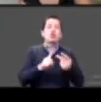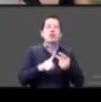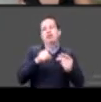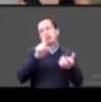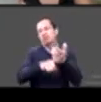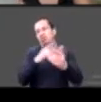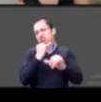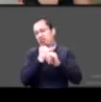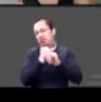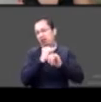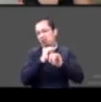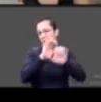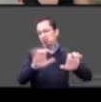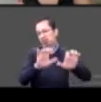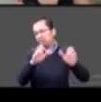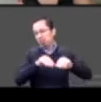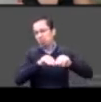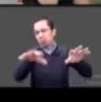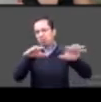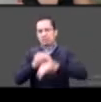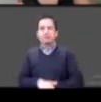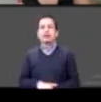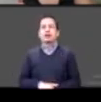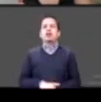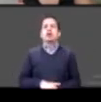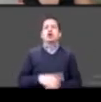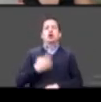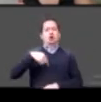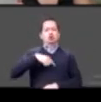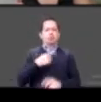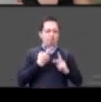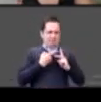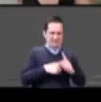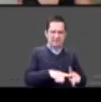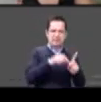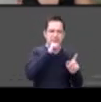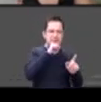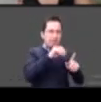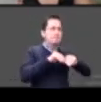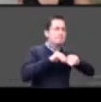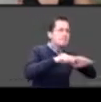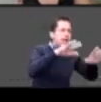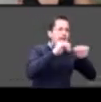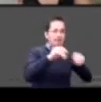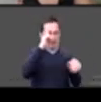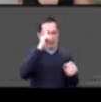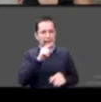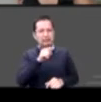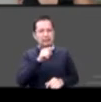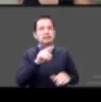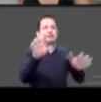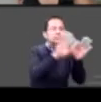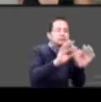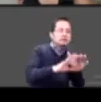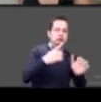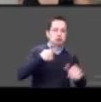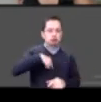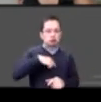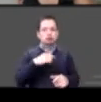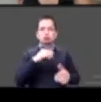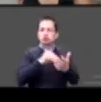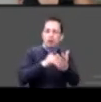Estamos Aprendiendo, nos dimos cuenta de inmediato que si bien estábamos en un momento de crisis, un paradigma